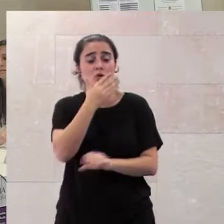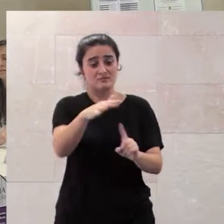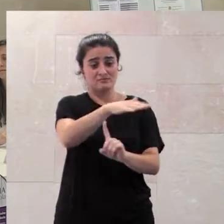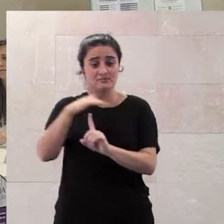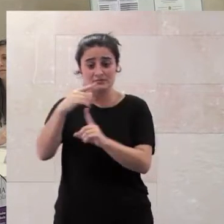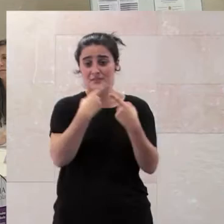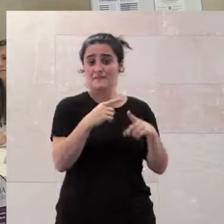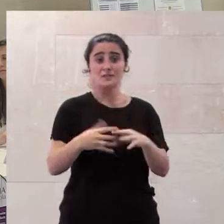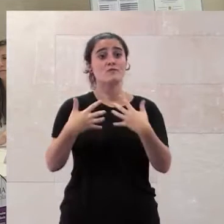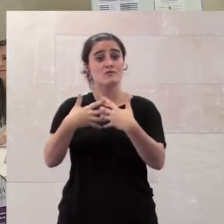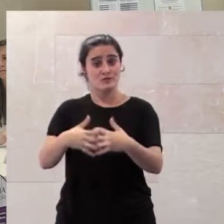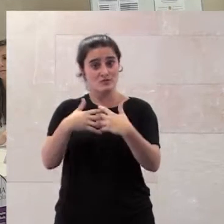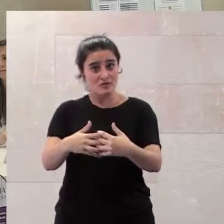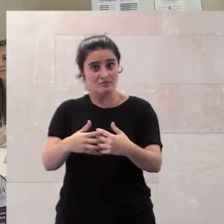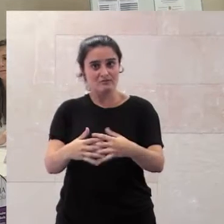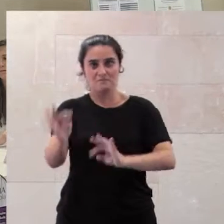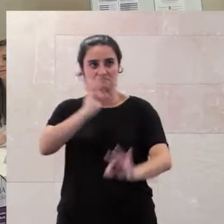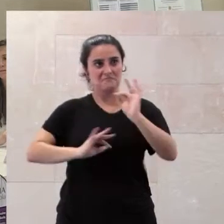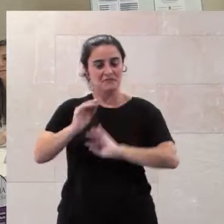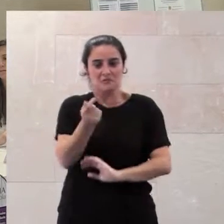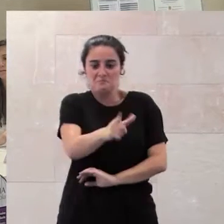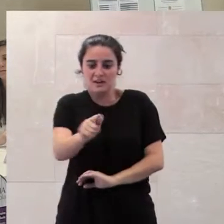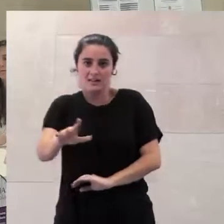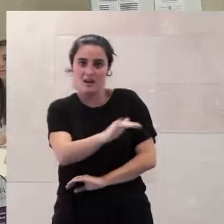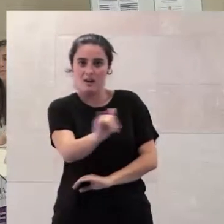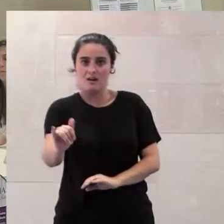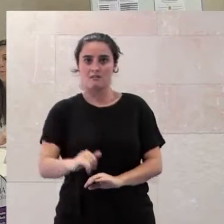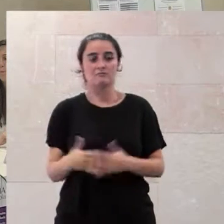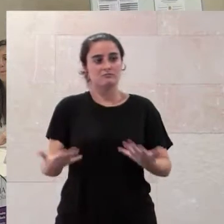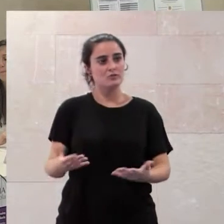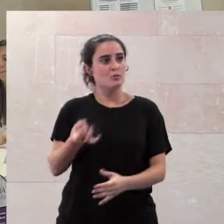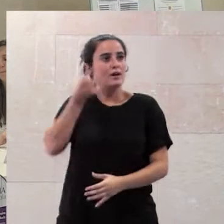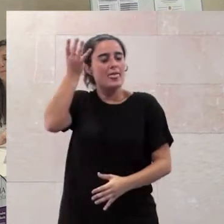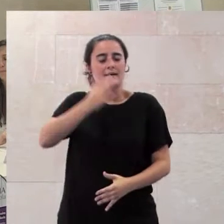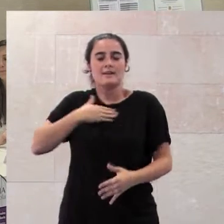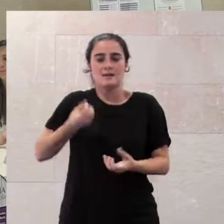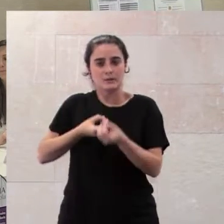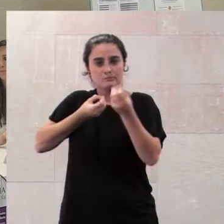diferentes funcionan y tienen beneficios similares. Entonces, esa idea también por recuperarla.